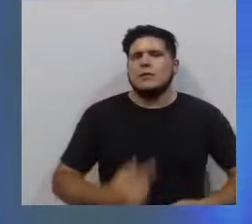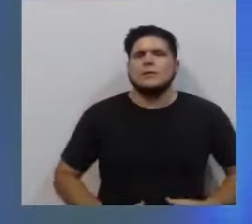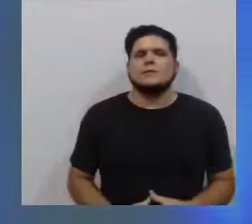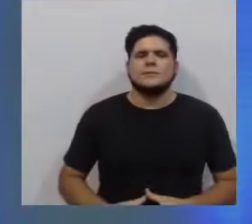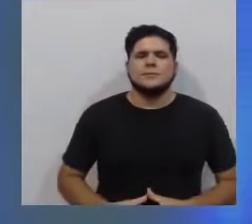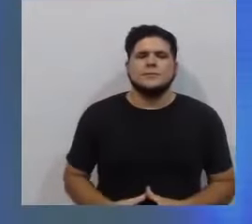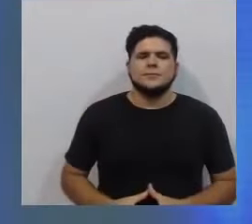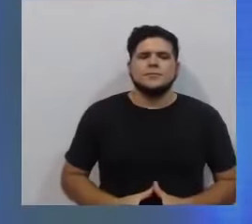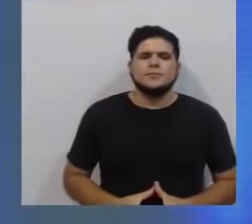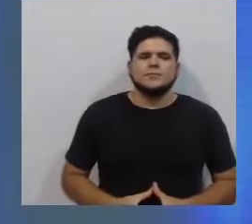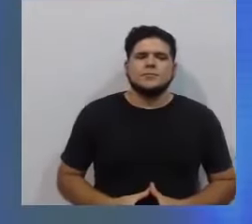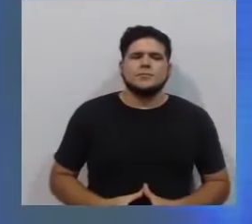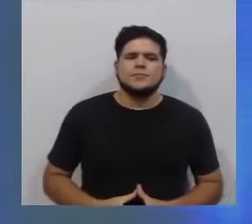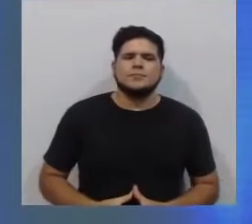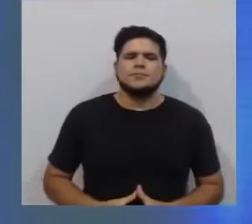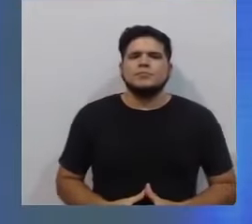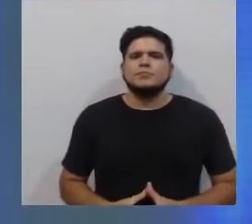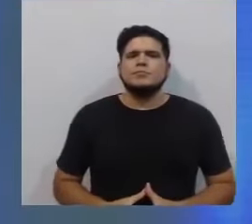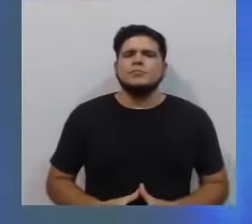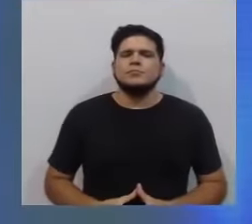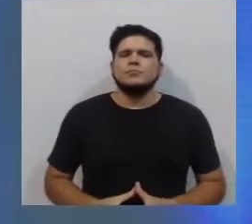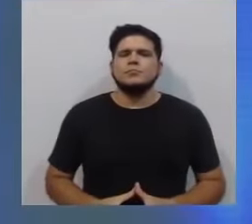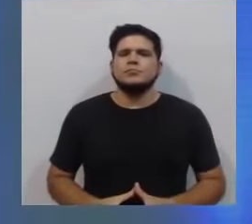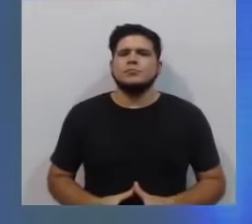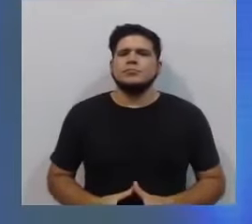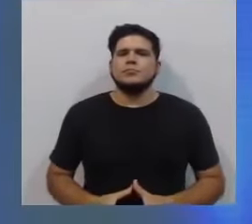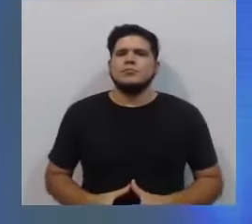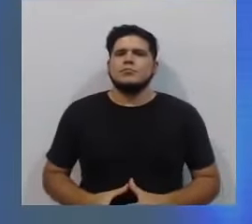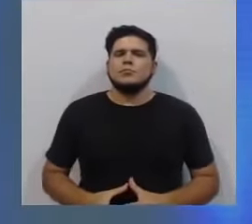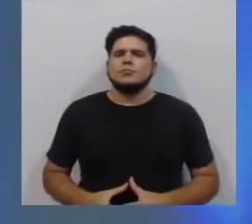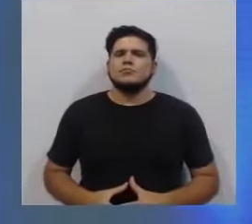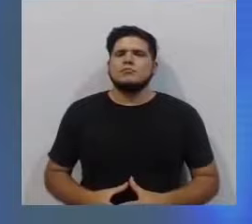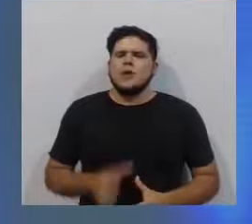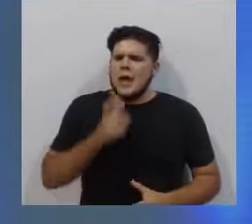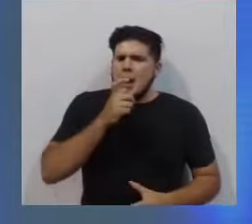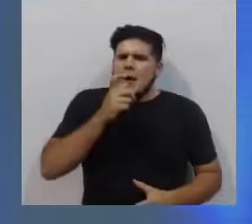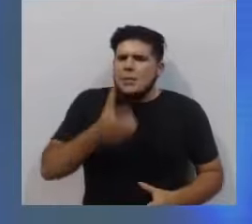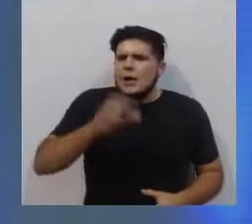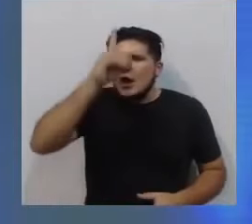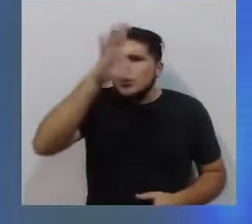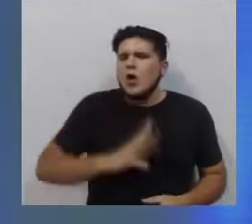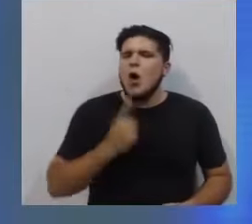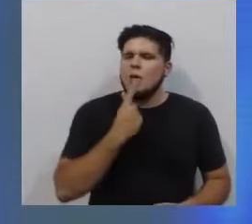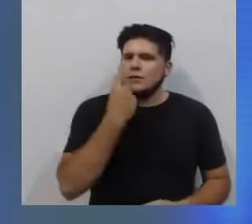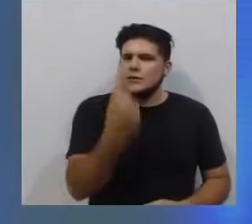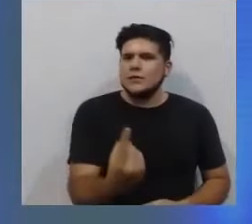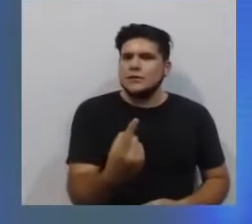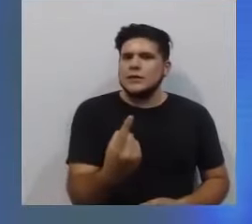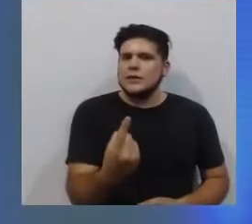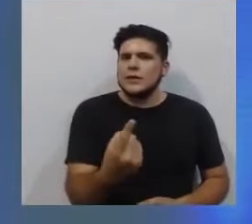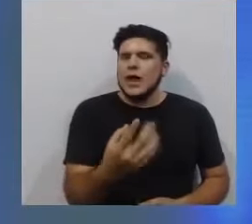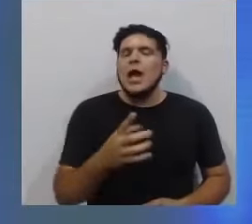usted debe saber que si la palabra de dios lo dice y usted puede creer dios manifiesta su gloria vamos a hablar de ese dios dios